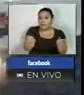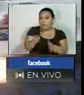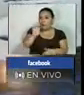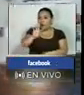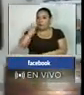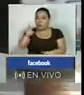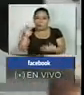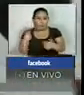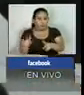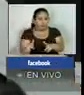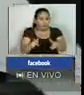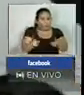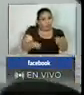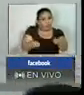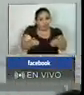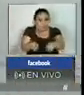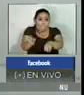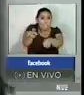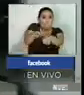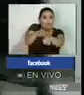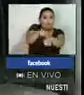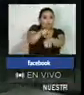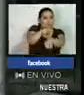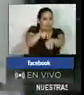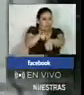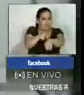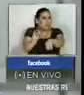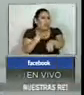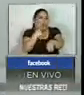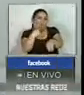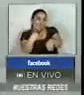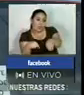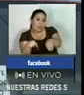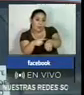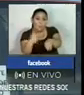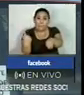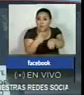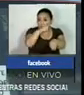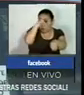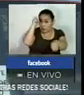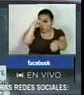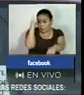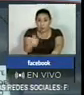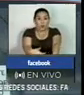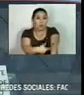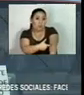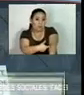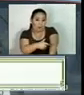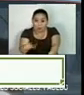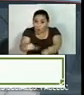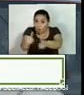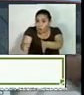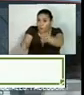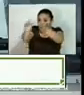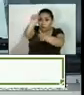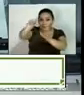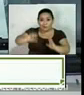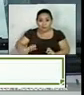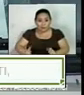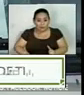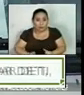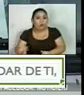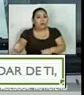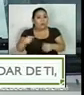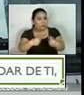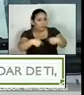para transportar pasajeros, pero en esta ocasión solo serán empleados de salud y de otras instituciones del gobierno que